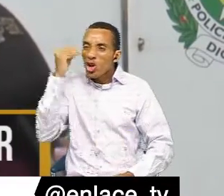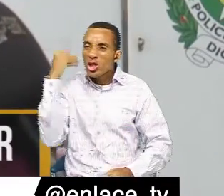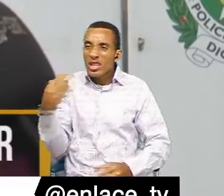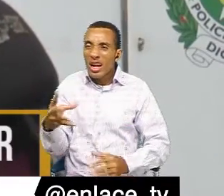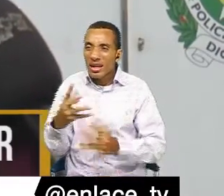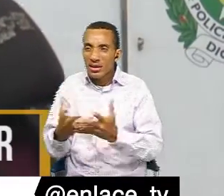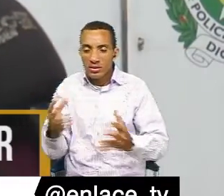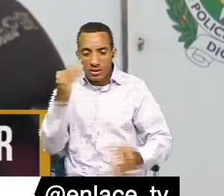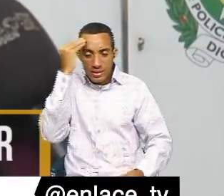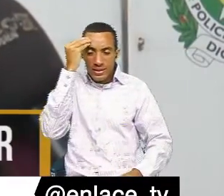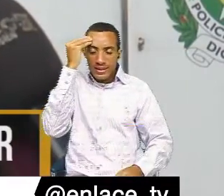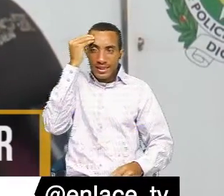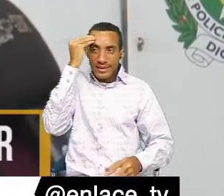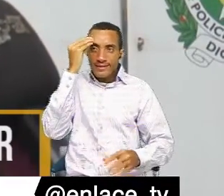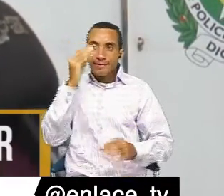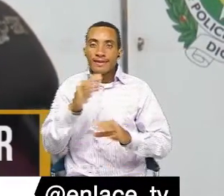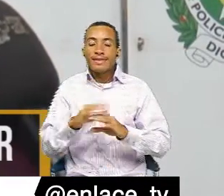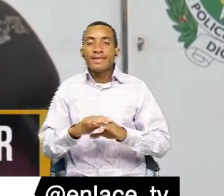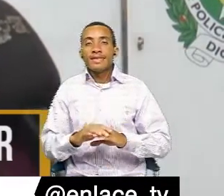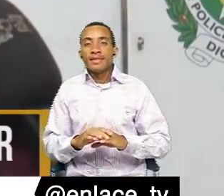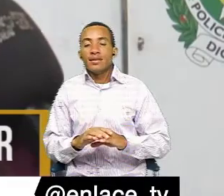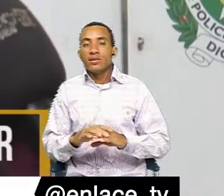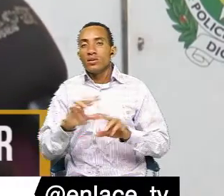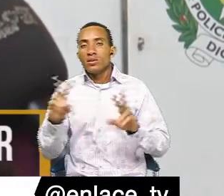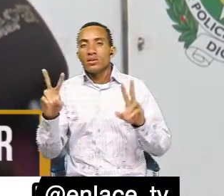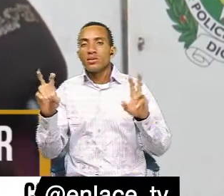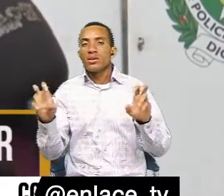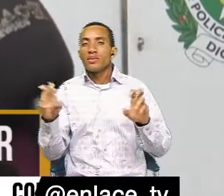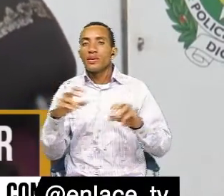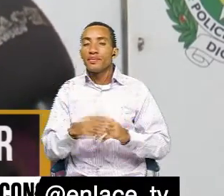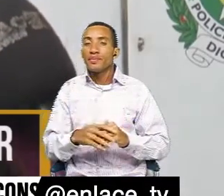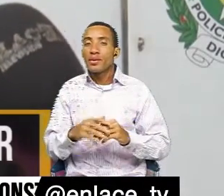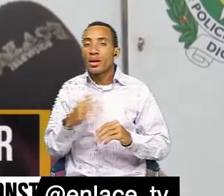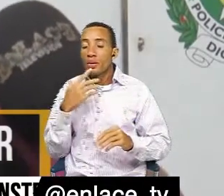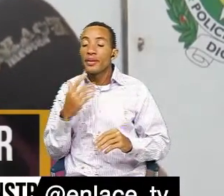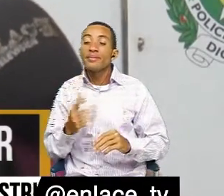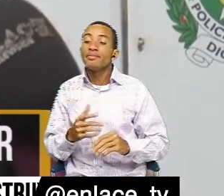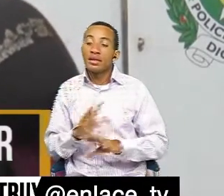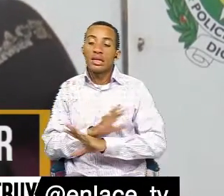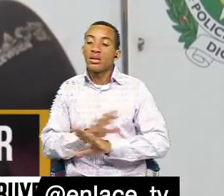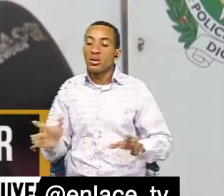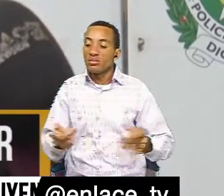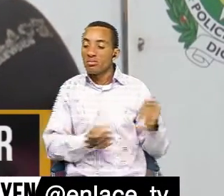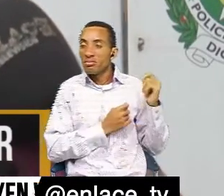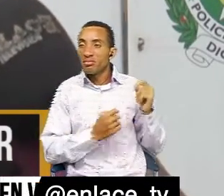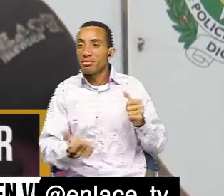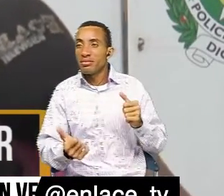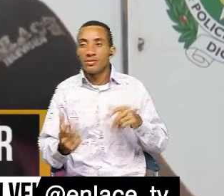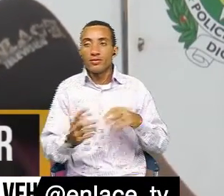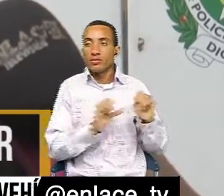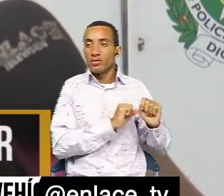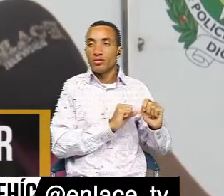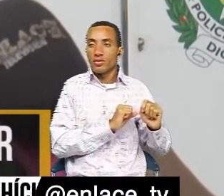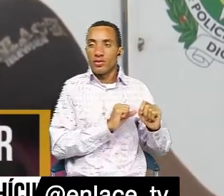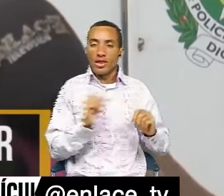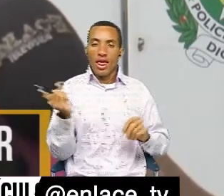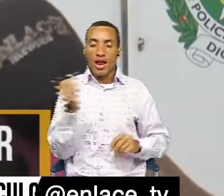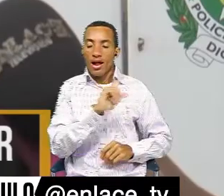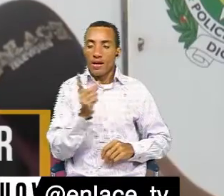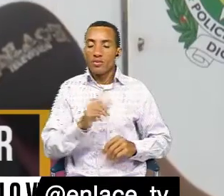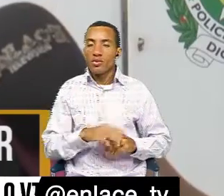algunas algún tema de una especie de agresión económica, del no suministro de